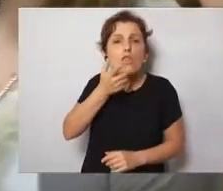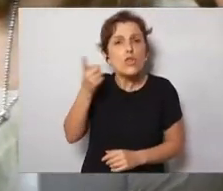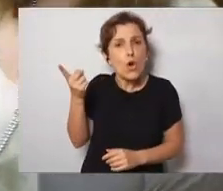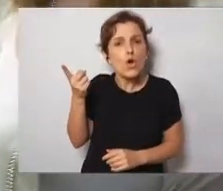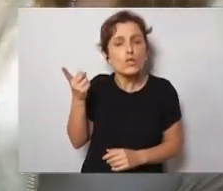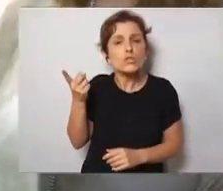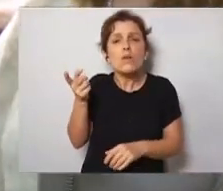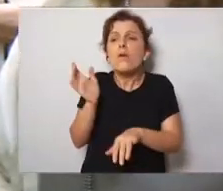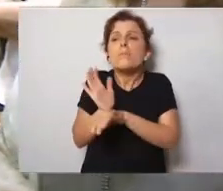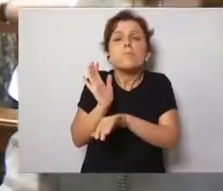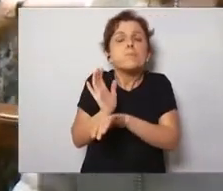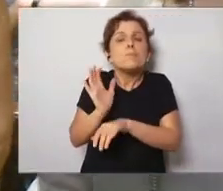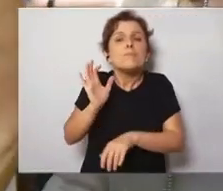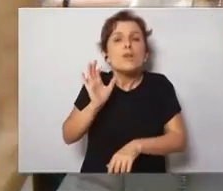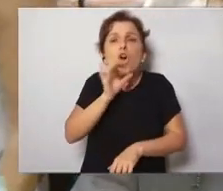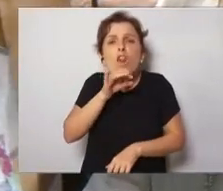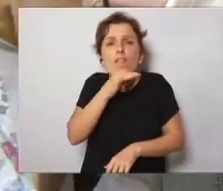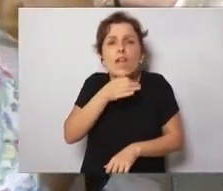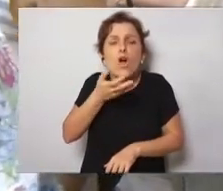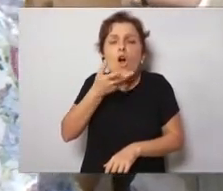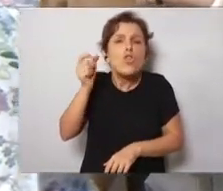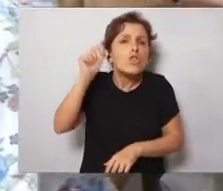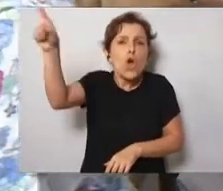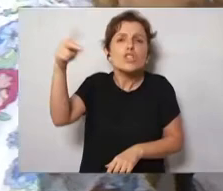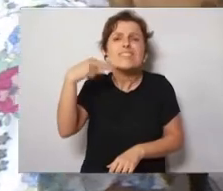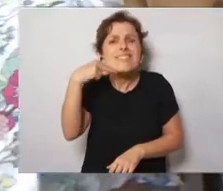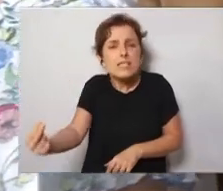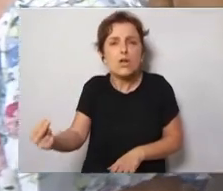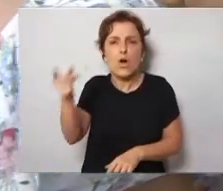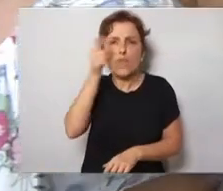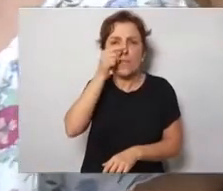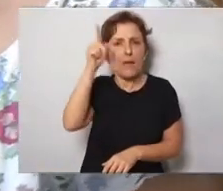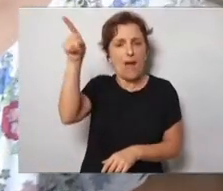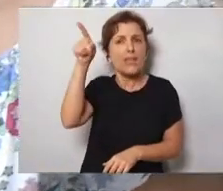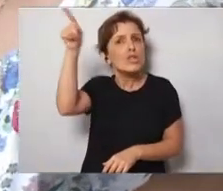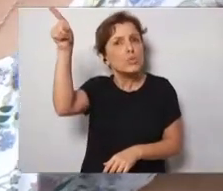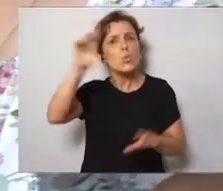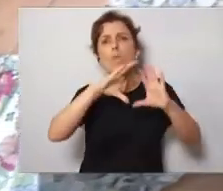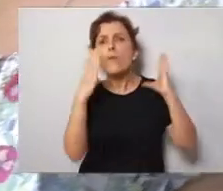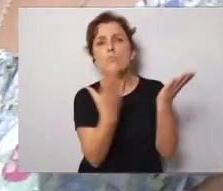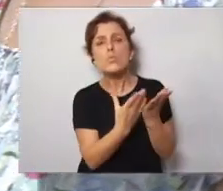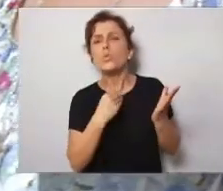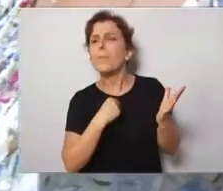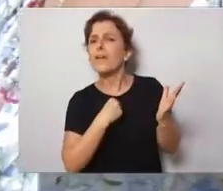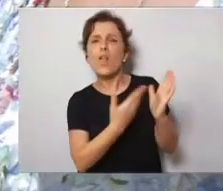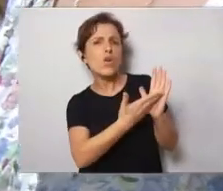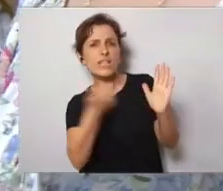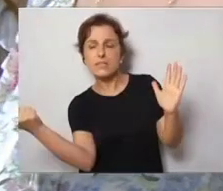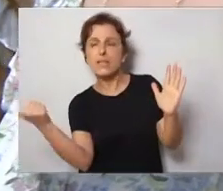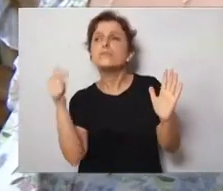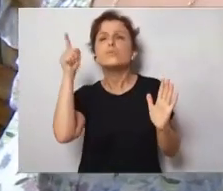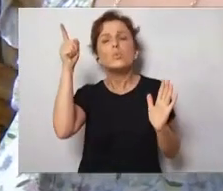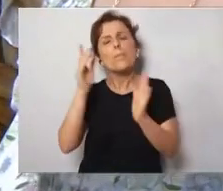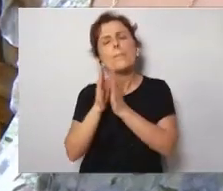dios cordero de dios hijo del padre porque quizás el pecado del mundo